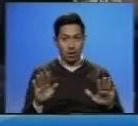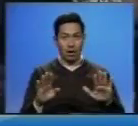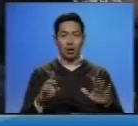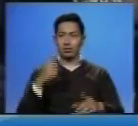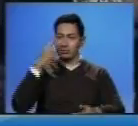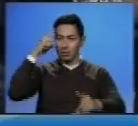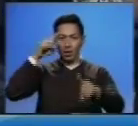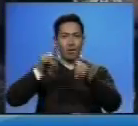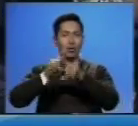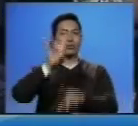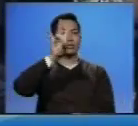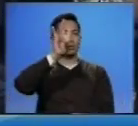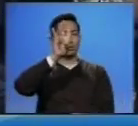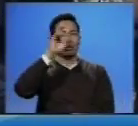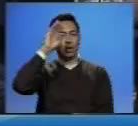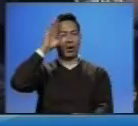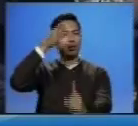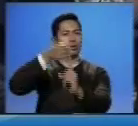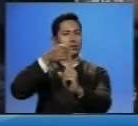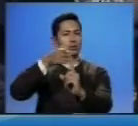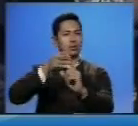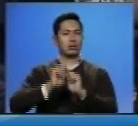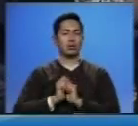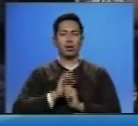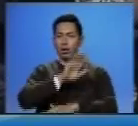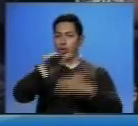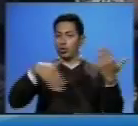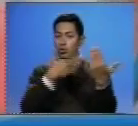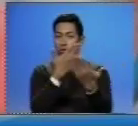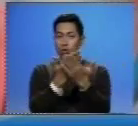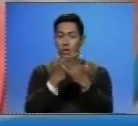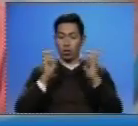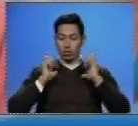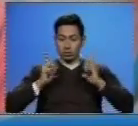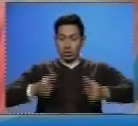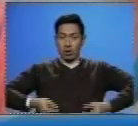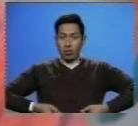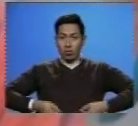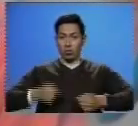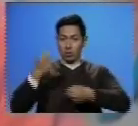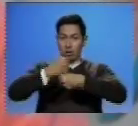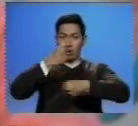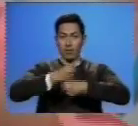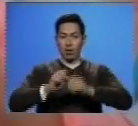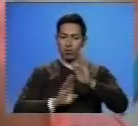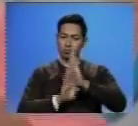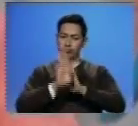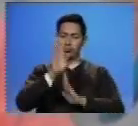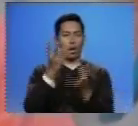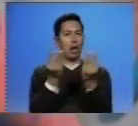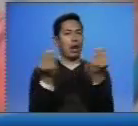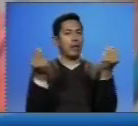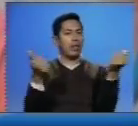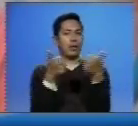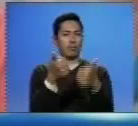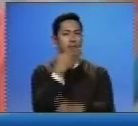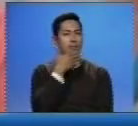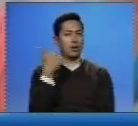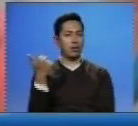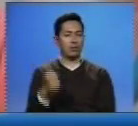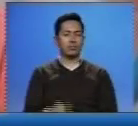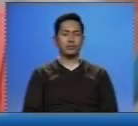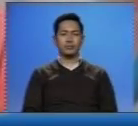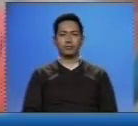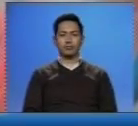objetivo buscar mejorar la calidad del Sistema Nacional de Salud. Algunos de los acuerdos o compromisos del Ministerio de Salud Pública en base a